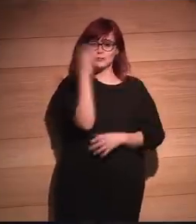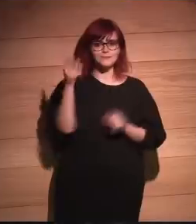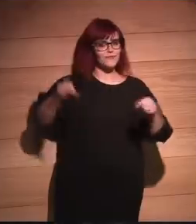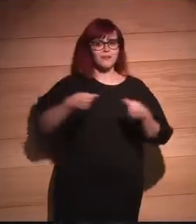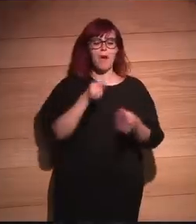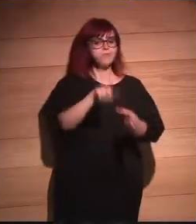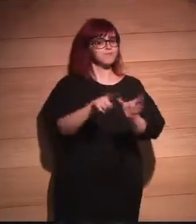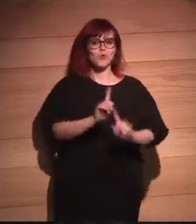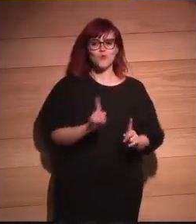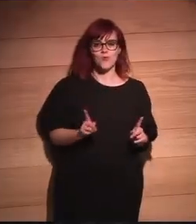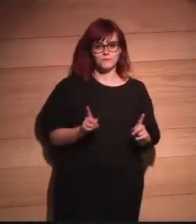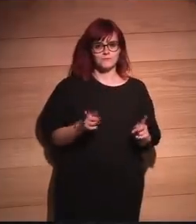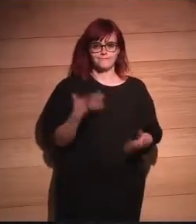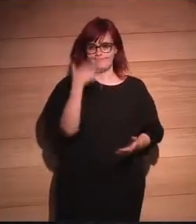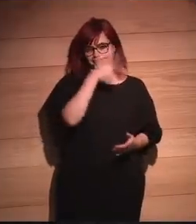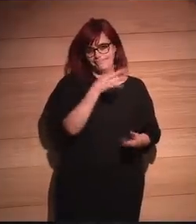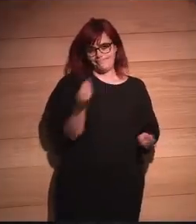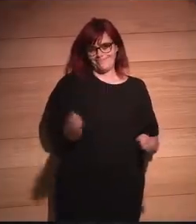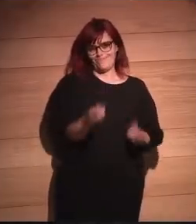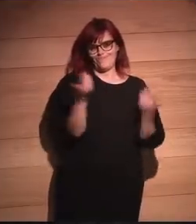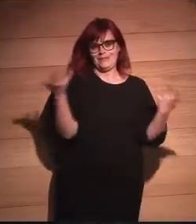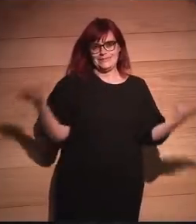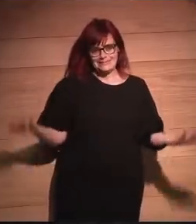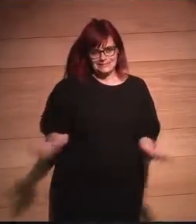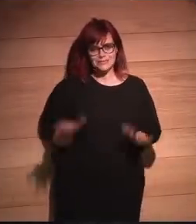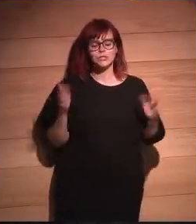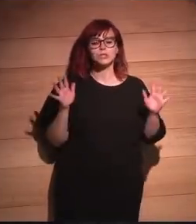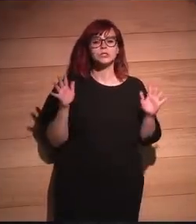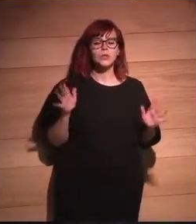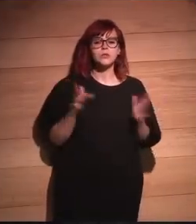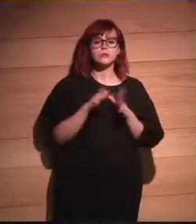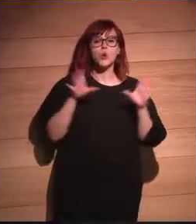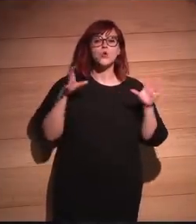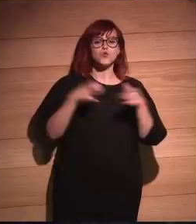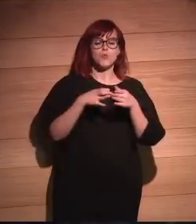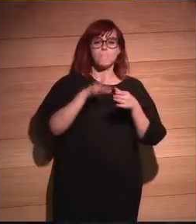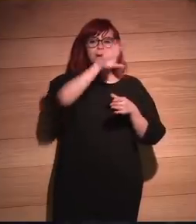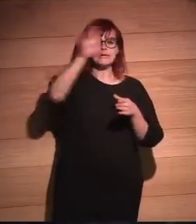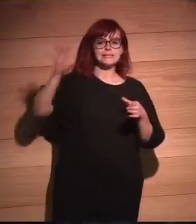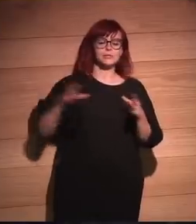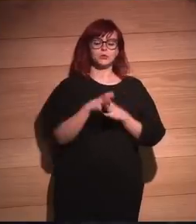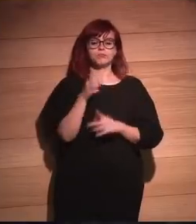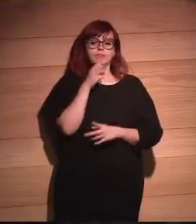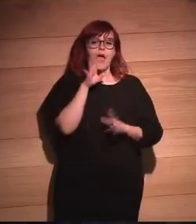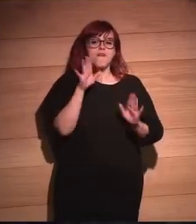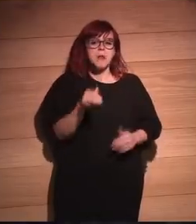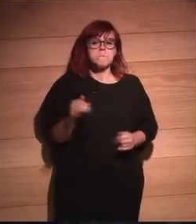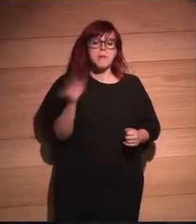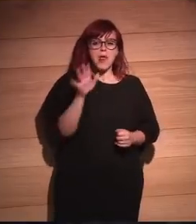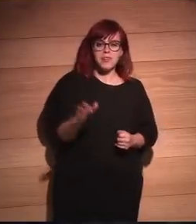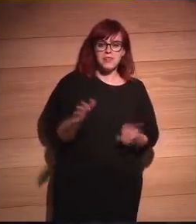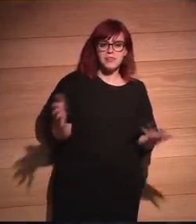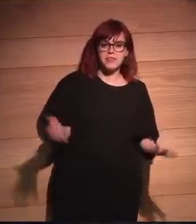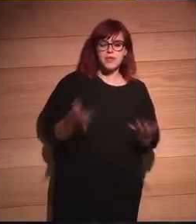lo como revelador, ¿no? Y claro, se crea un grupo de países que lideran una suerte de